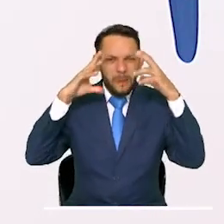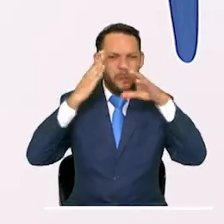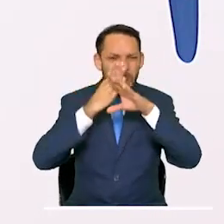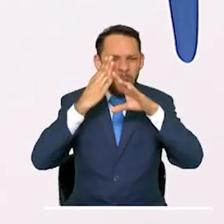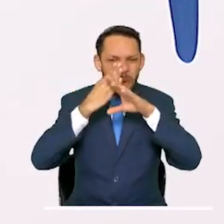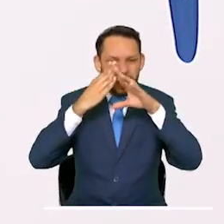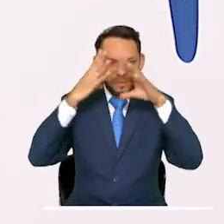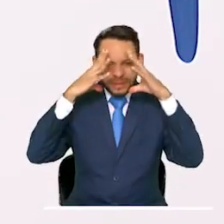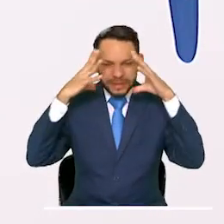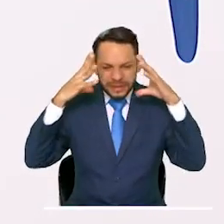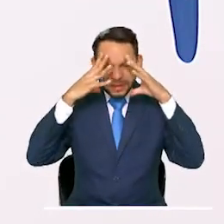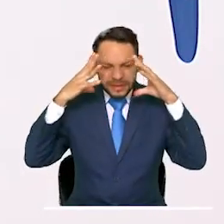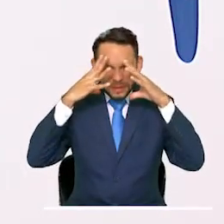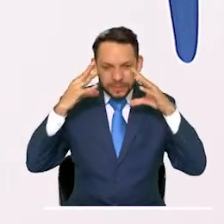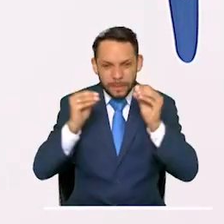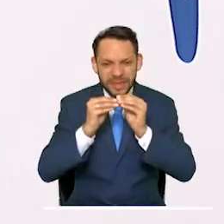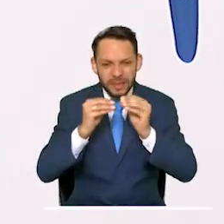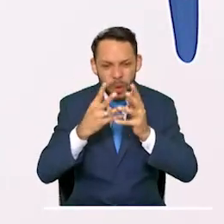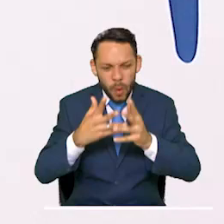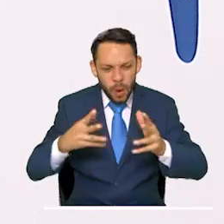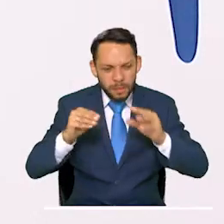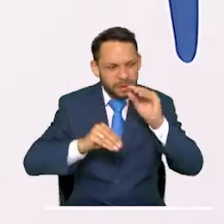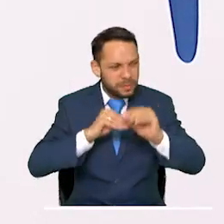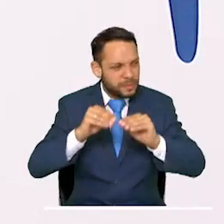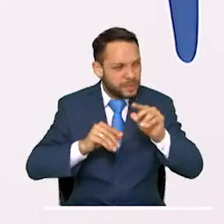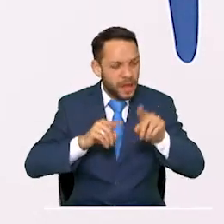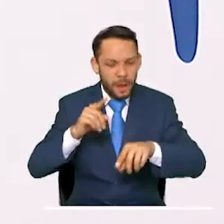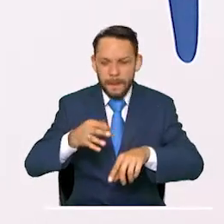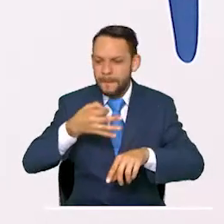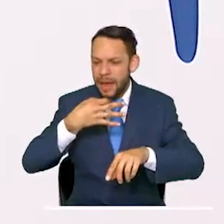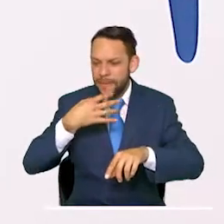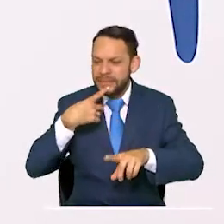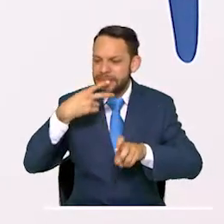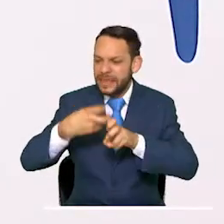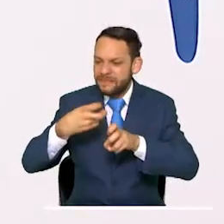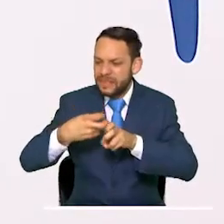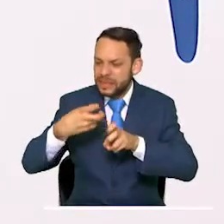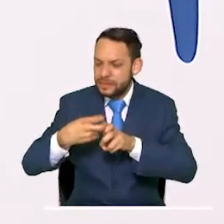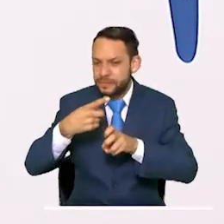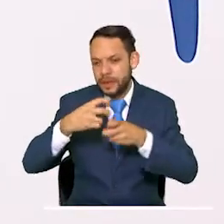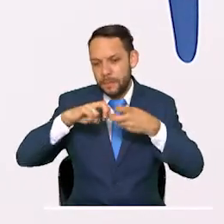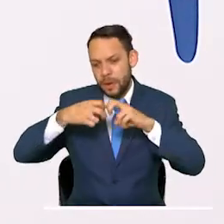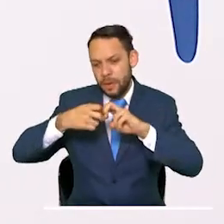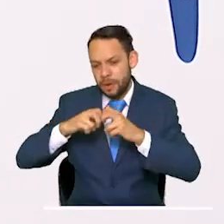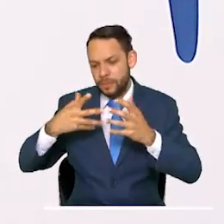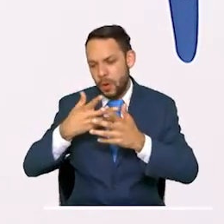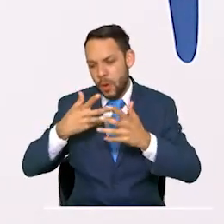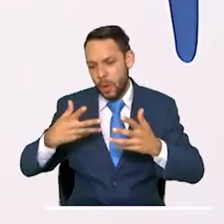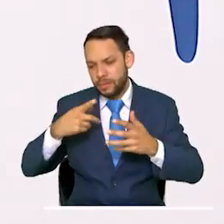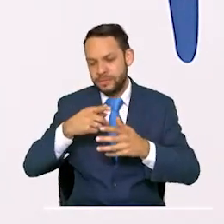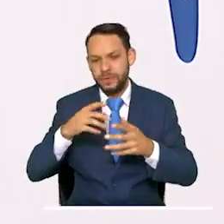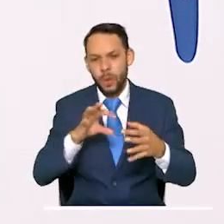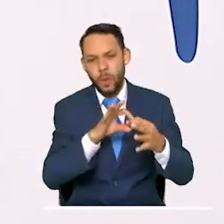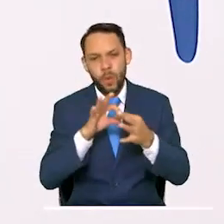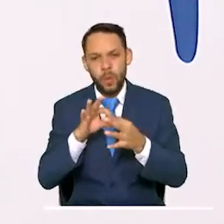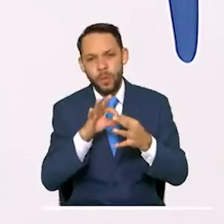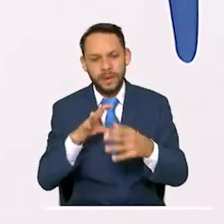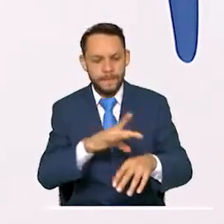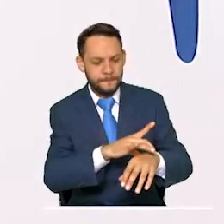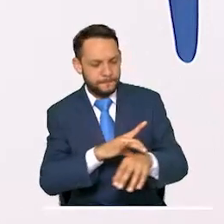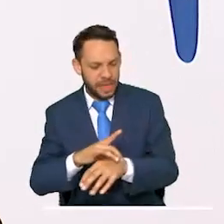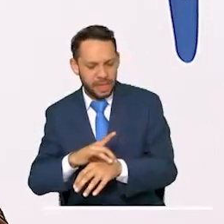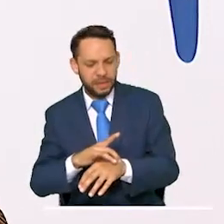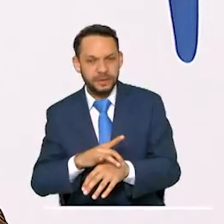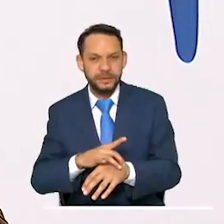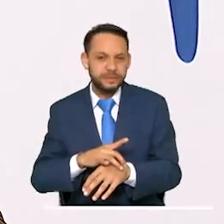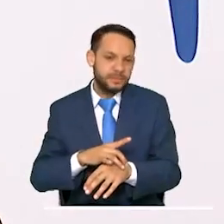en los problemas de insomnio, las personas que están medicadas. Obviamente esto va de la mano acompañados con el médico para uno ir